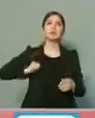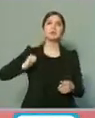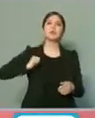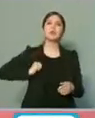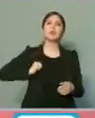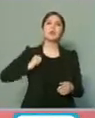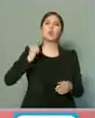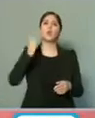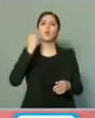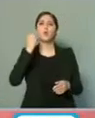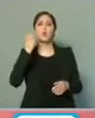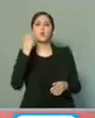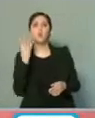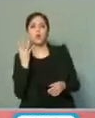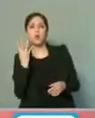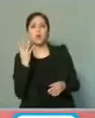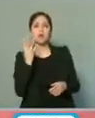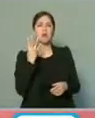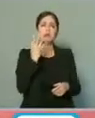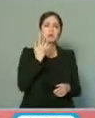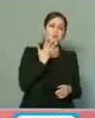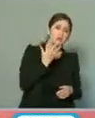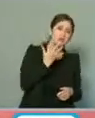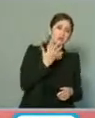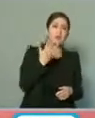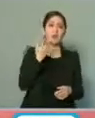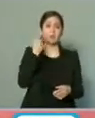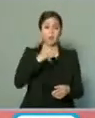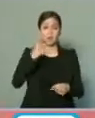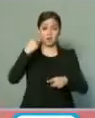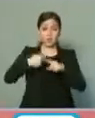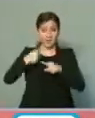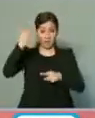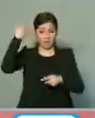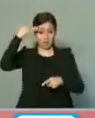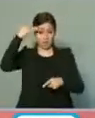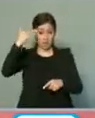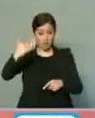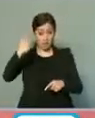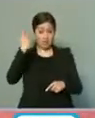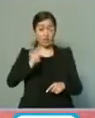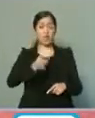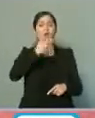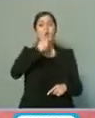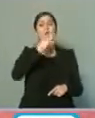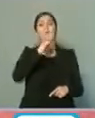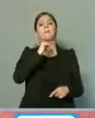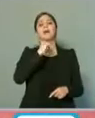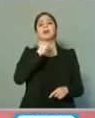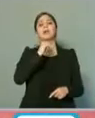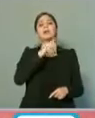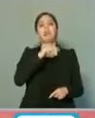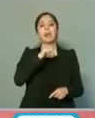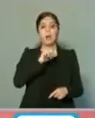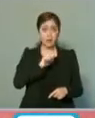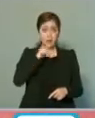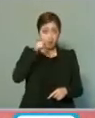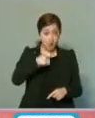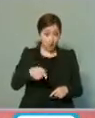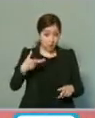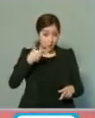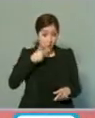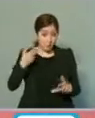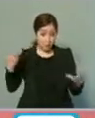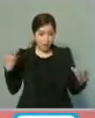saben exactamente la época, pero sí la autoría de un hombre que se llamaba Vatsyayana. Y Vatsyayana se dedicaba a